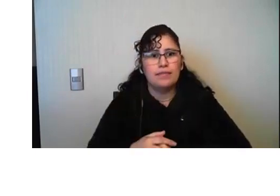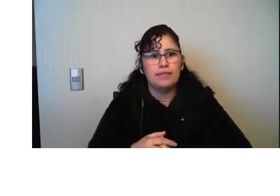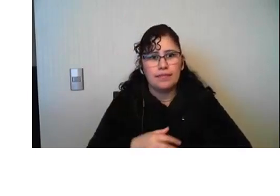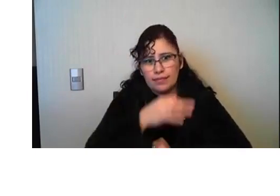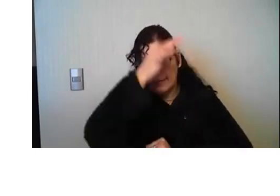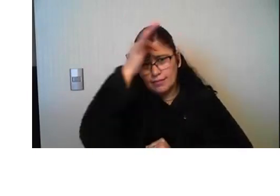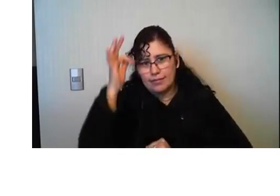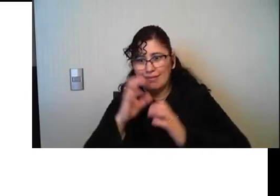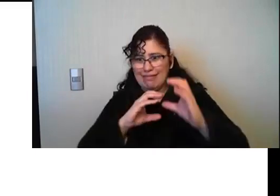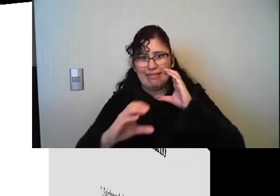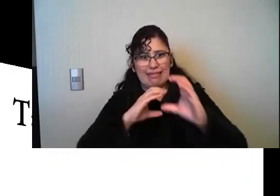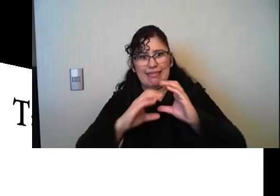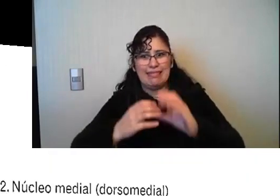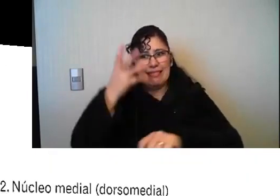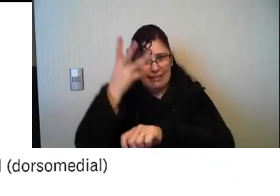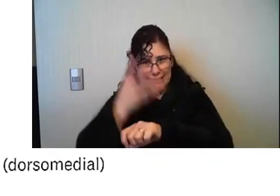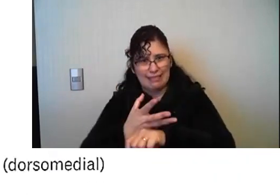comunicación.